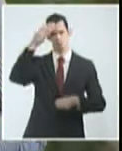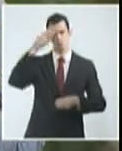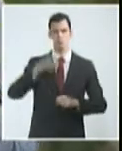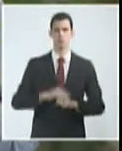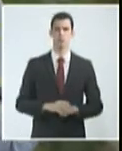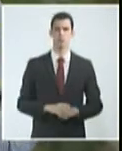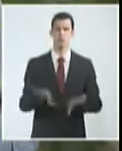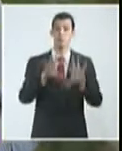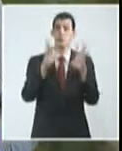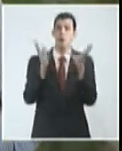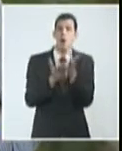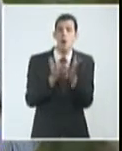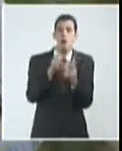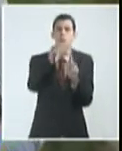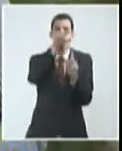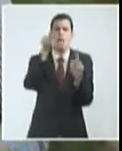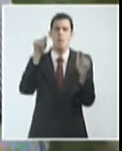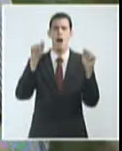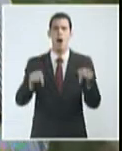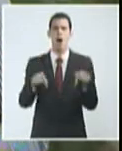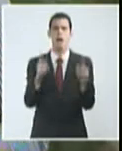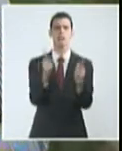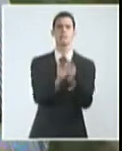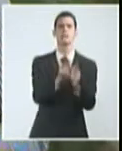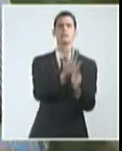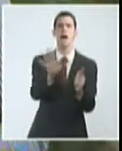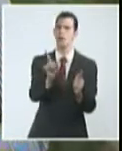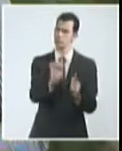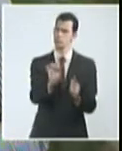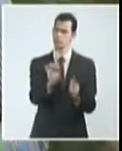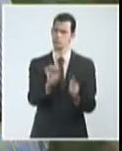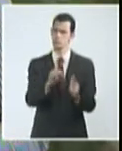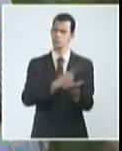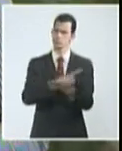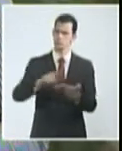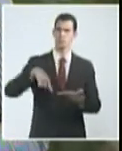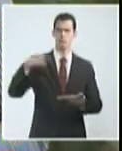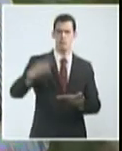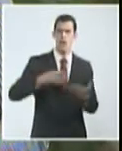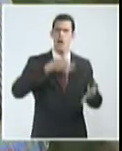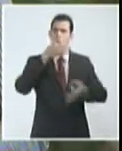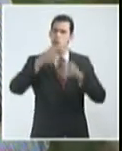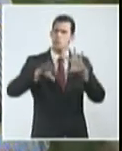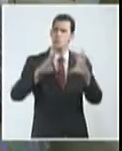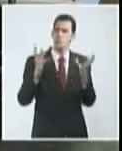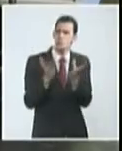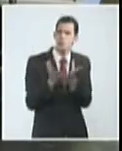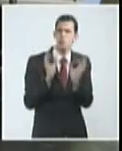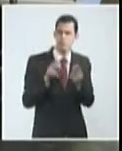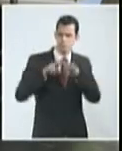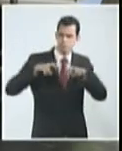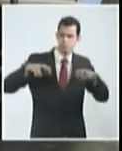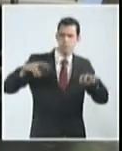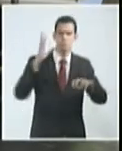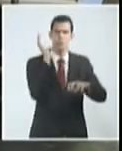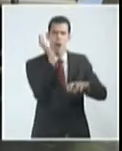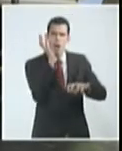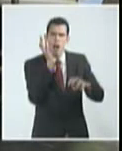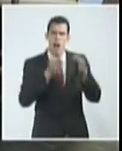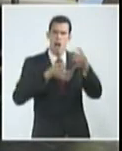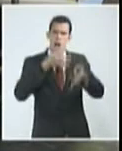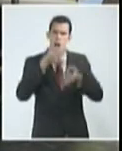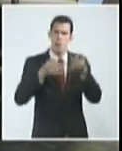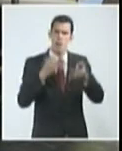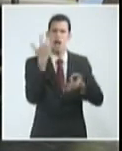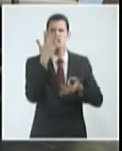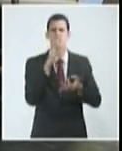de una manera más profunda, más detallada. La próxima semana también una comparecencia de prensa que encabezará el primer ministro Manuel Marrero Cruz,